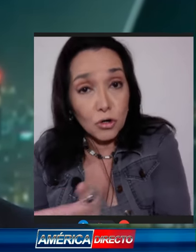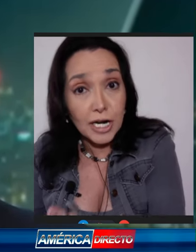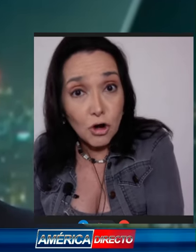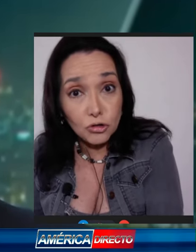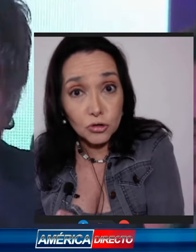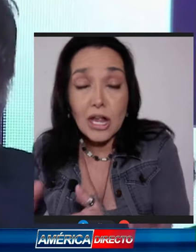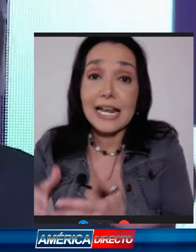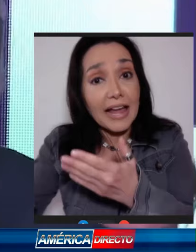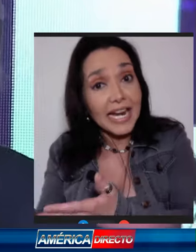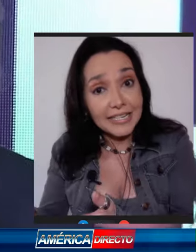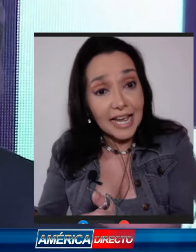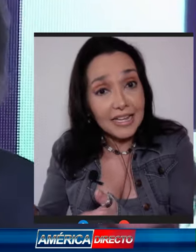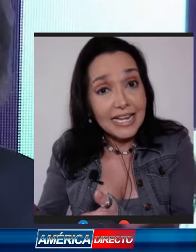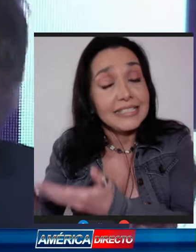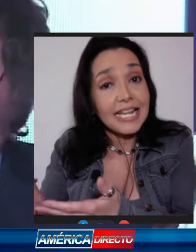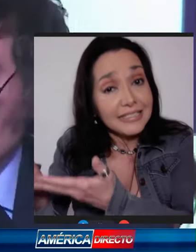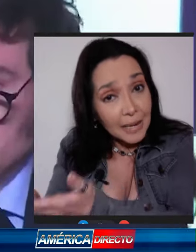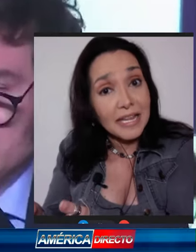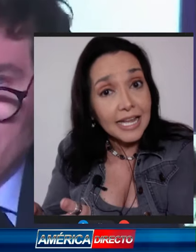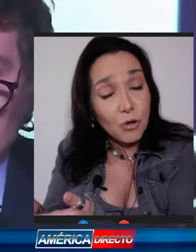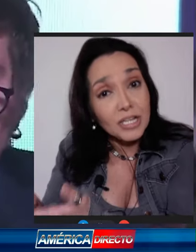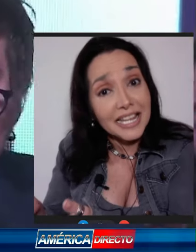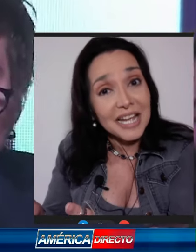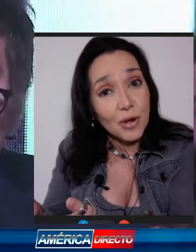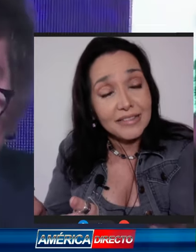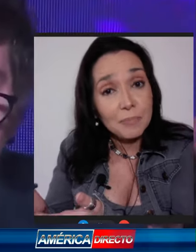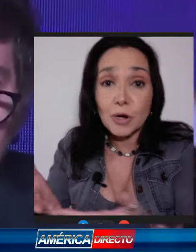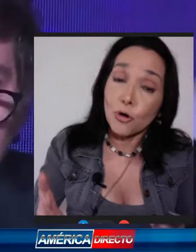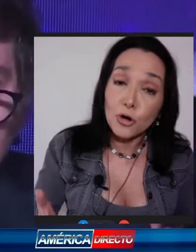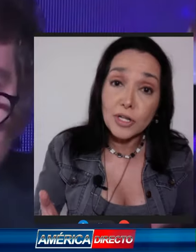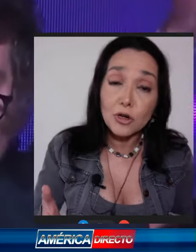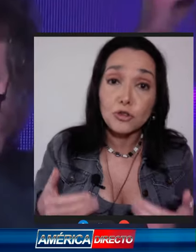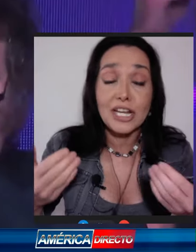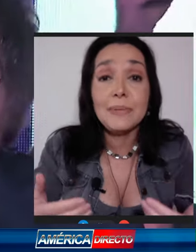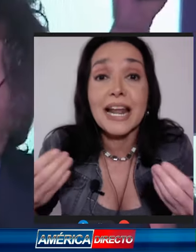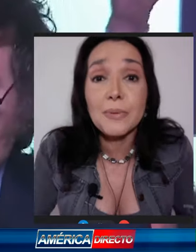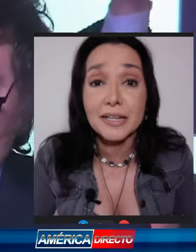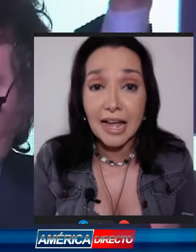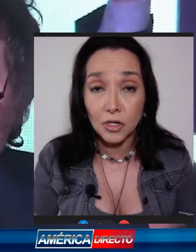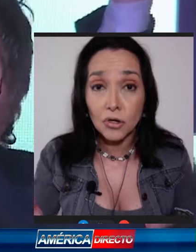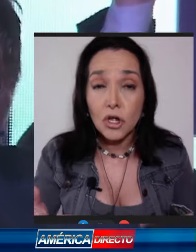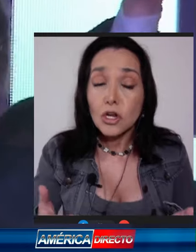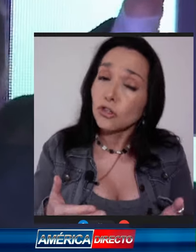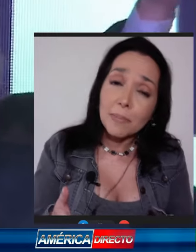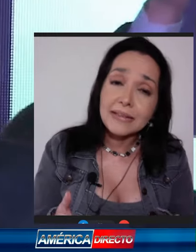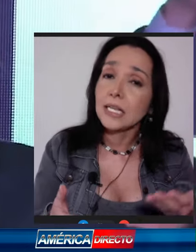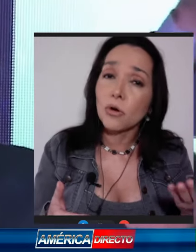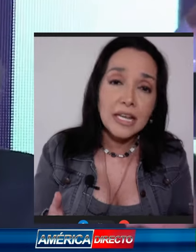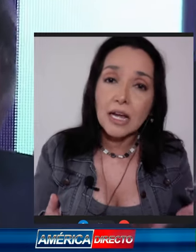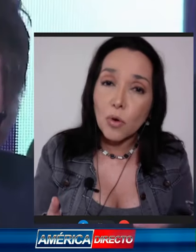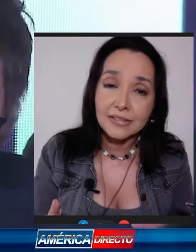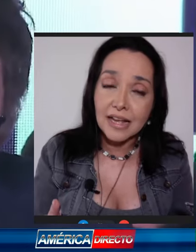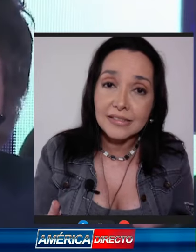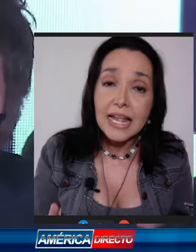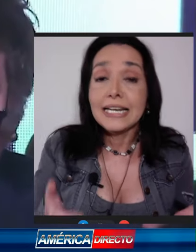sí con los negocios. La derecha sí se mete con quien te acuestas, pero no con los negocios. El liberal libertario no se mete ni